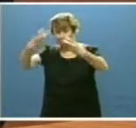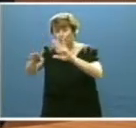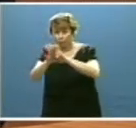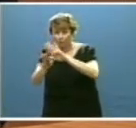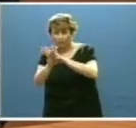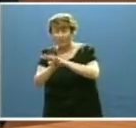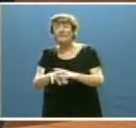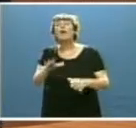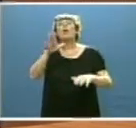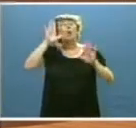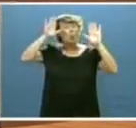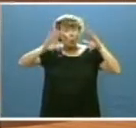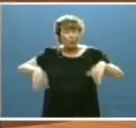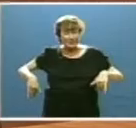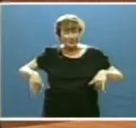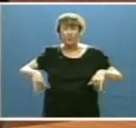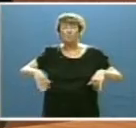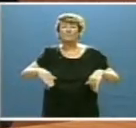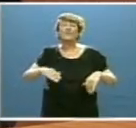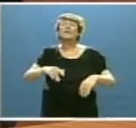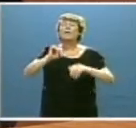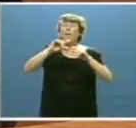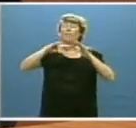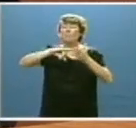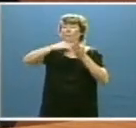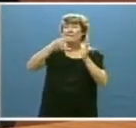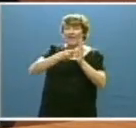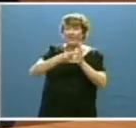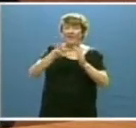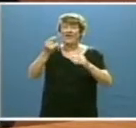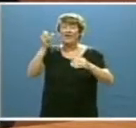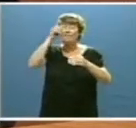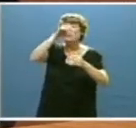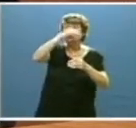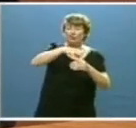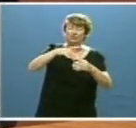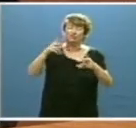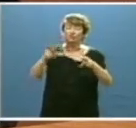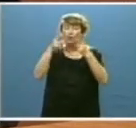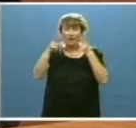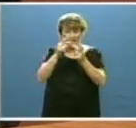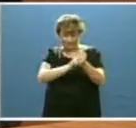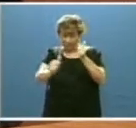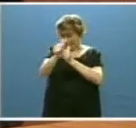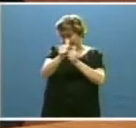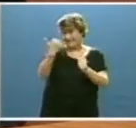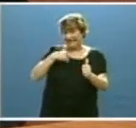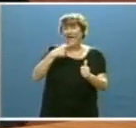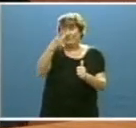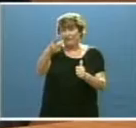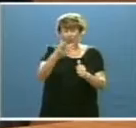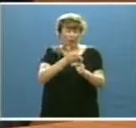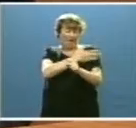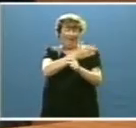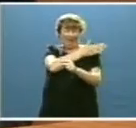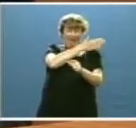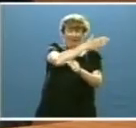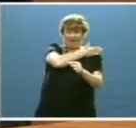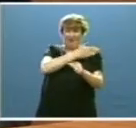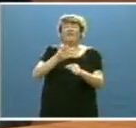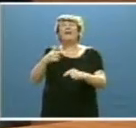por último y en el marco del plan de inversiones sociales prioritarias al que ya me he referido en varias ocasiones